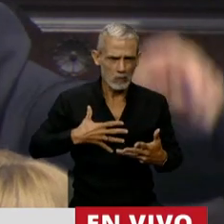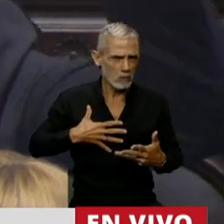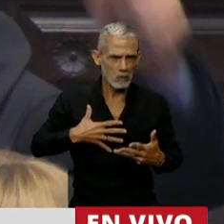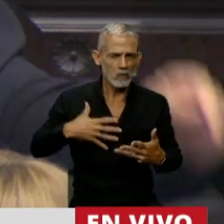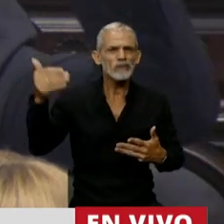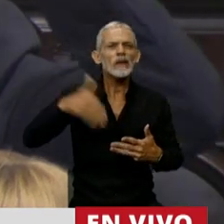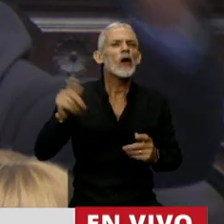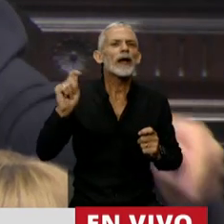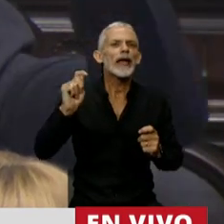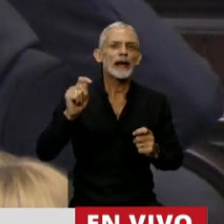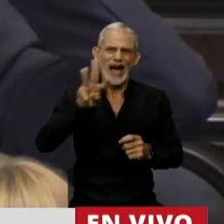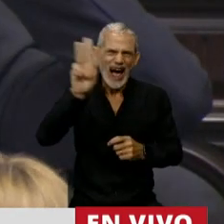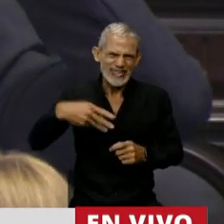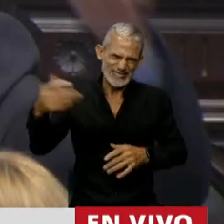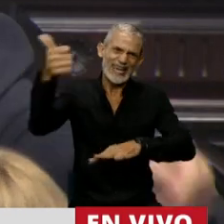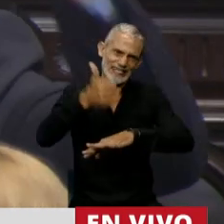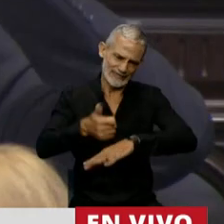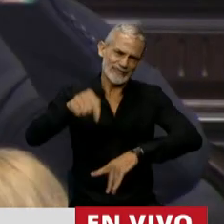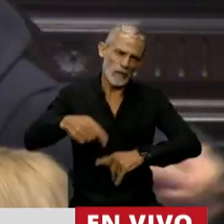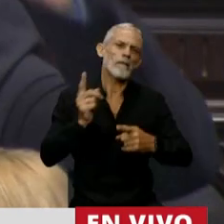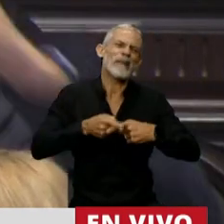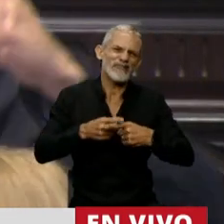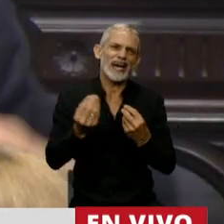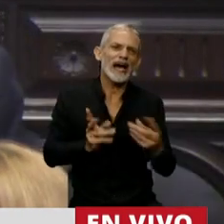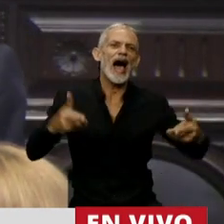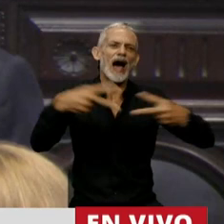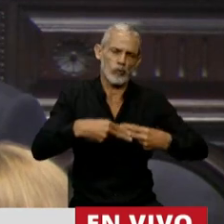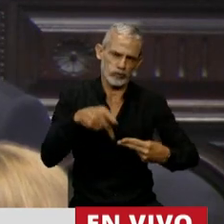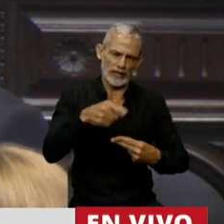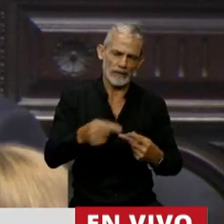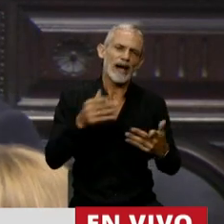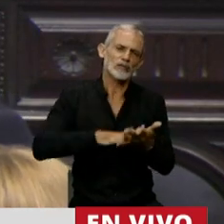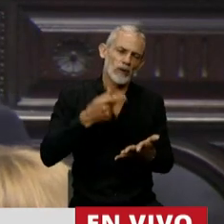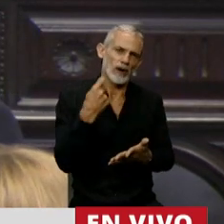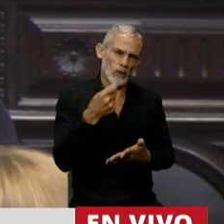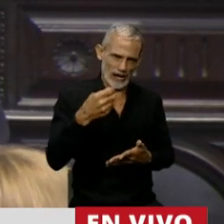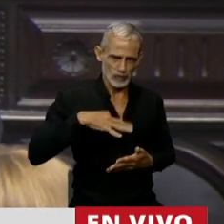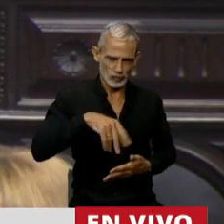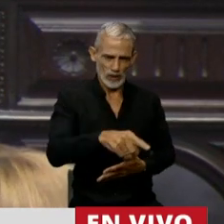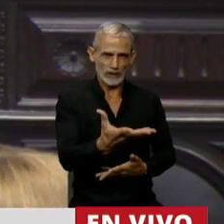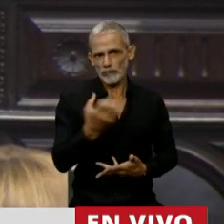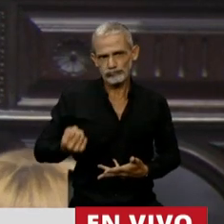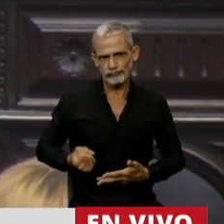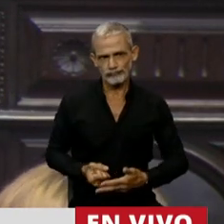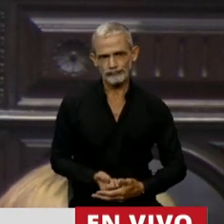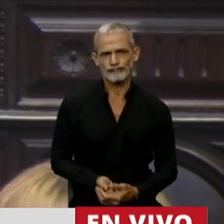han venido los funcionarios de ANSES para festejar el ajuste que están haciendo sobre los jubilados.